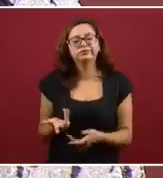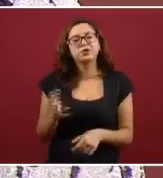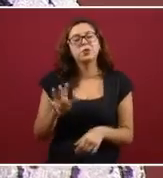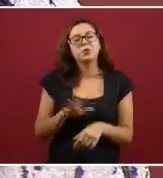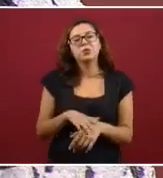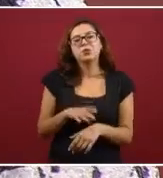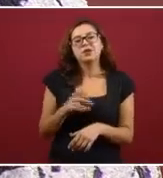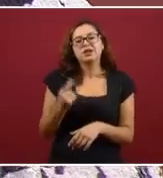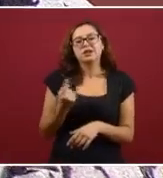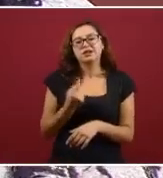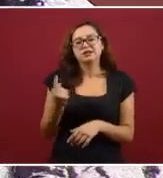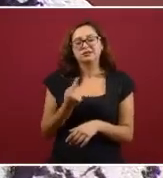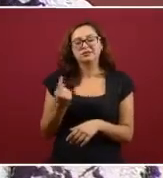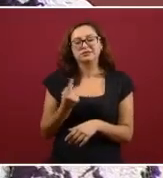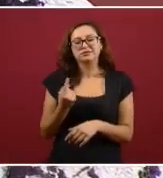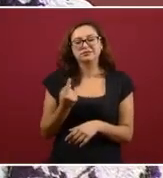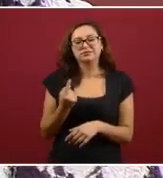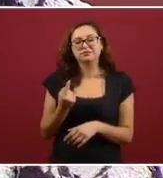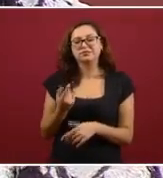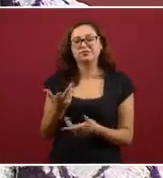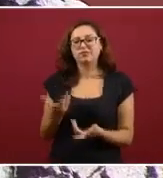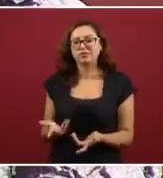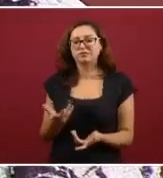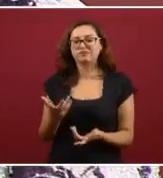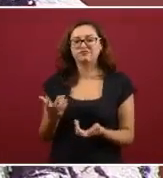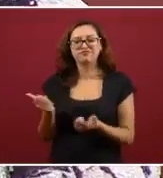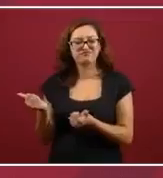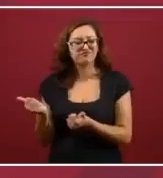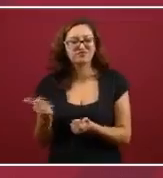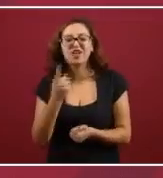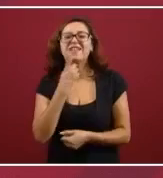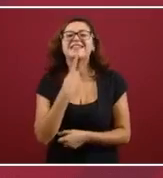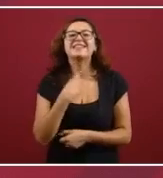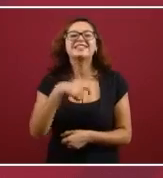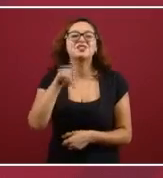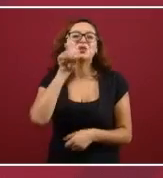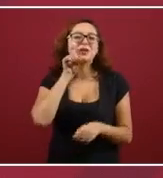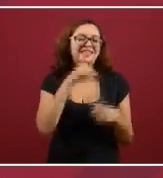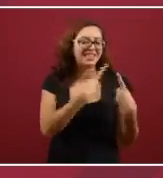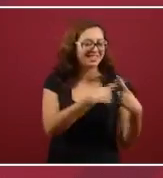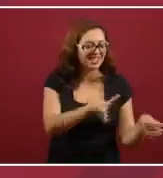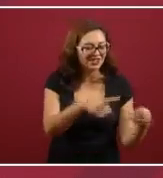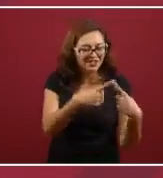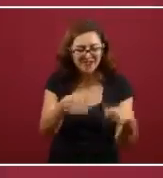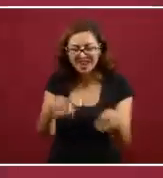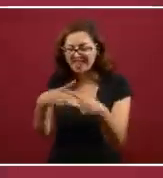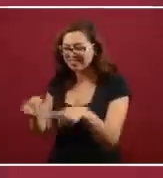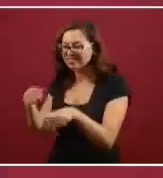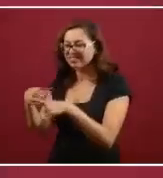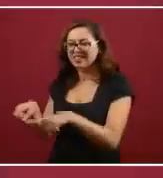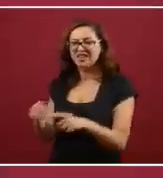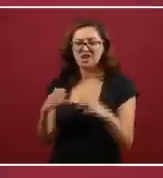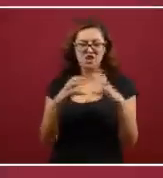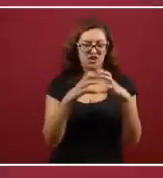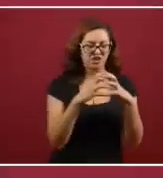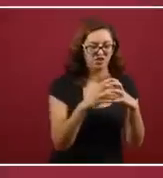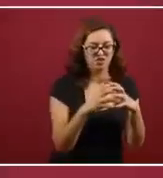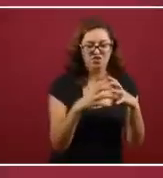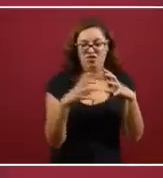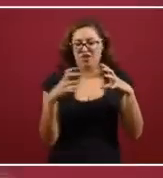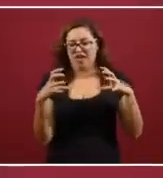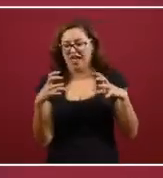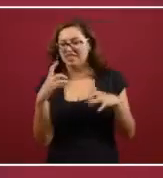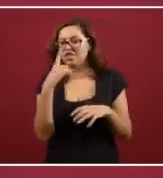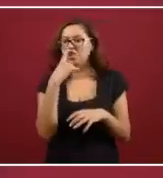lograron abastecer ese mercado con todas las variedades que ese mercado demandaba. Redondo, grande,